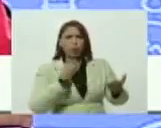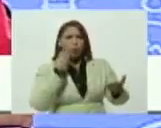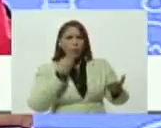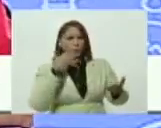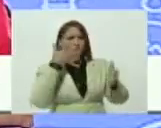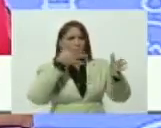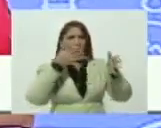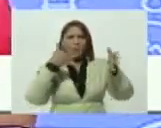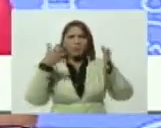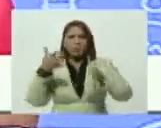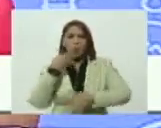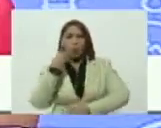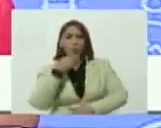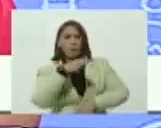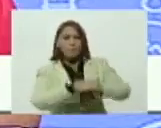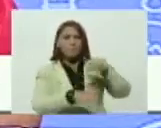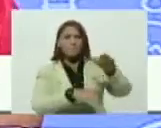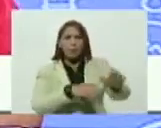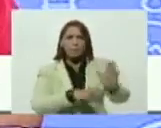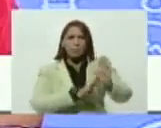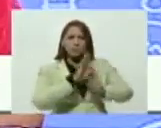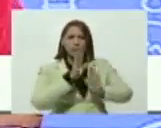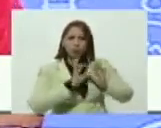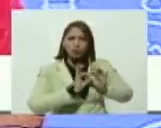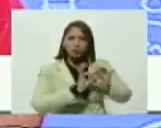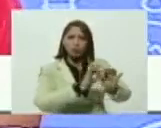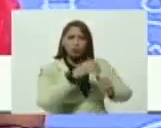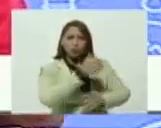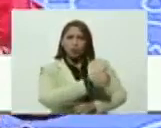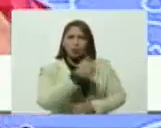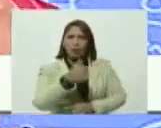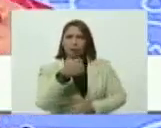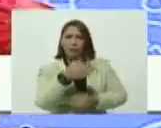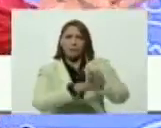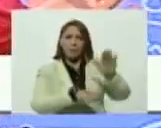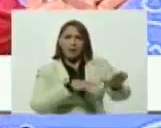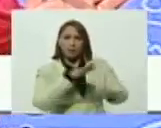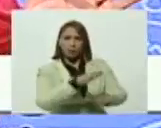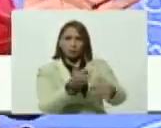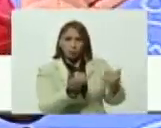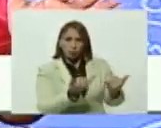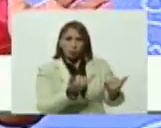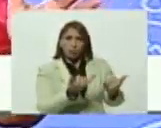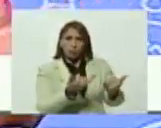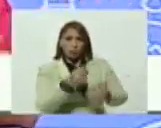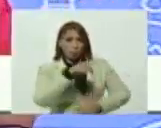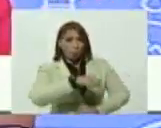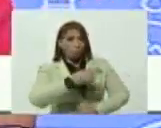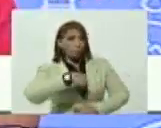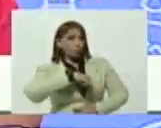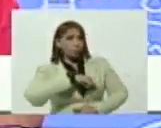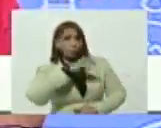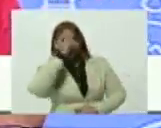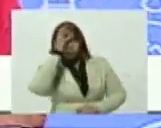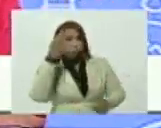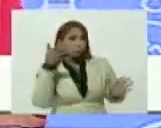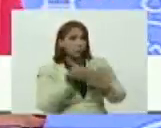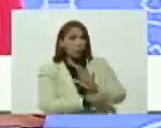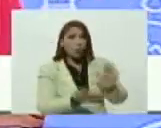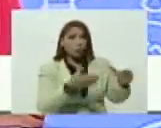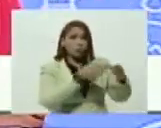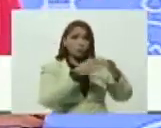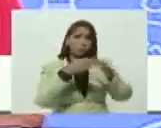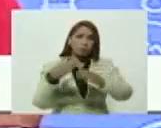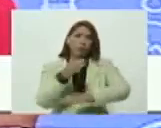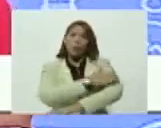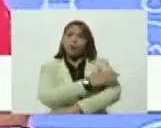joven. Paso a paso, pero consolidando cada paso que se da. Hoy no sabemos del resto de los partidos de la